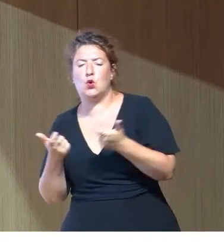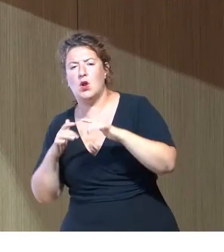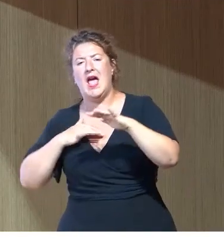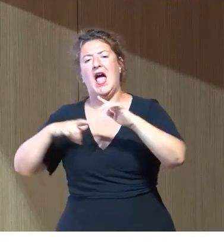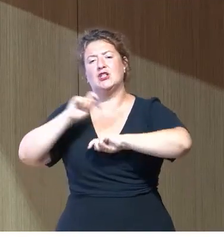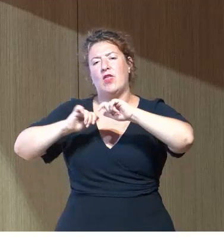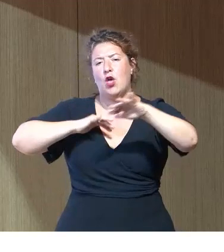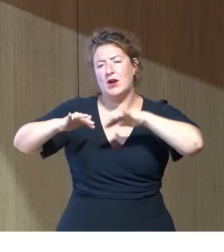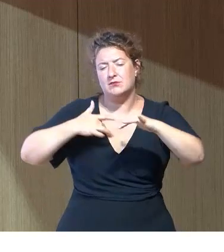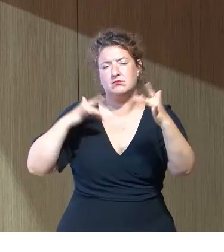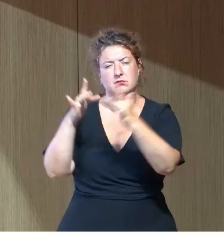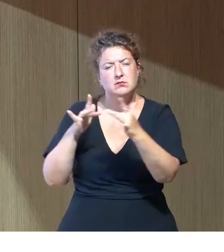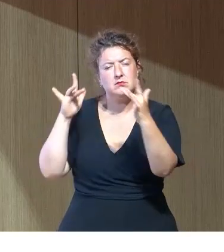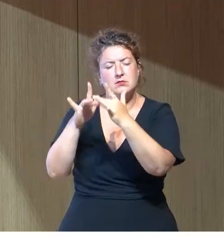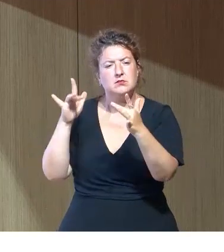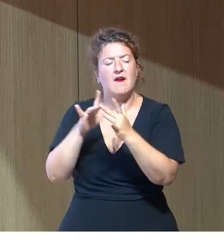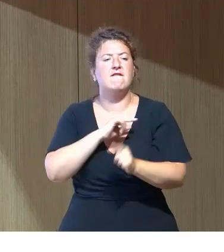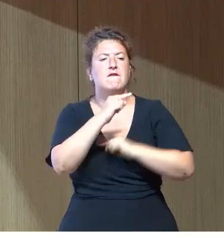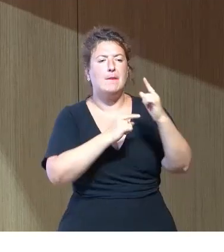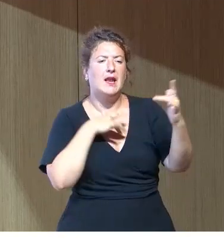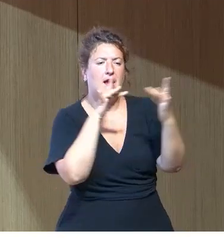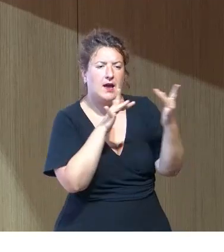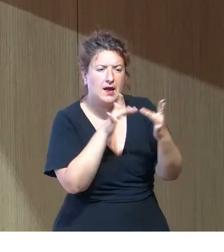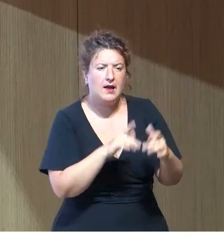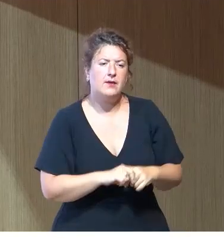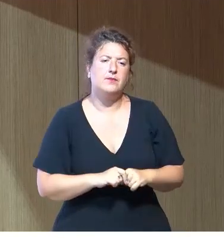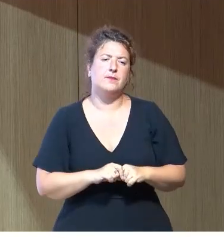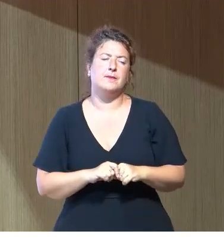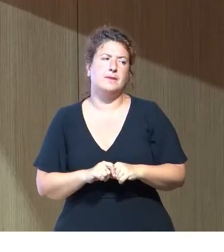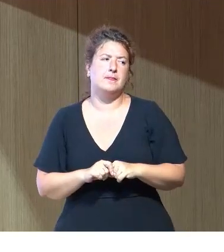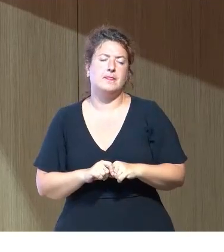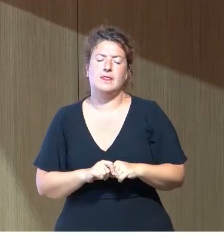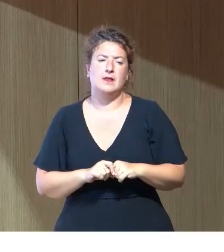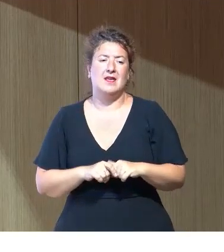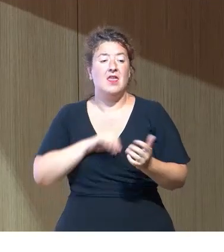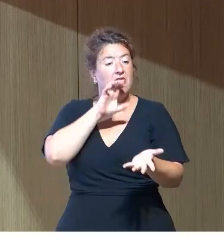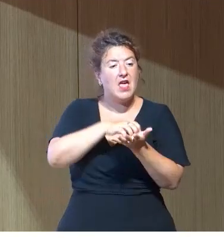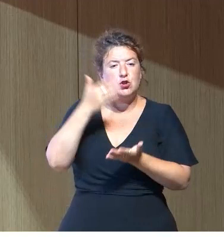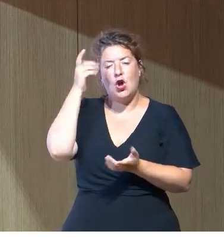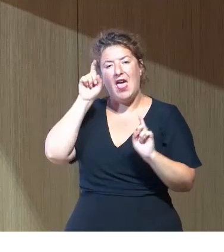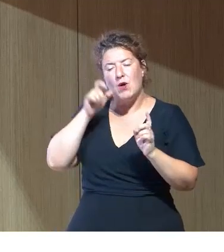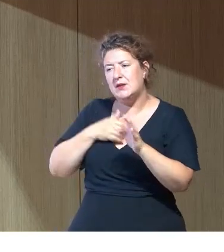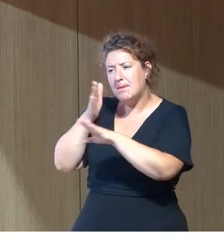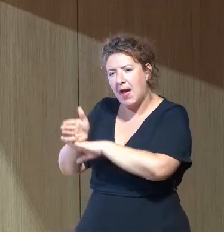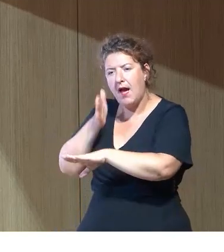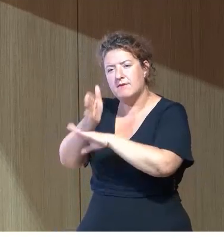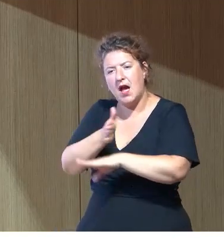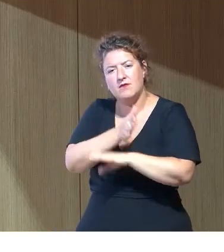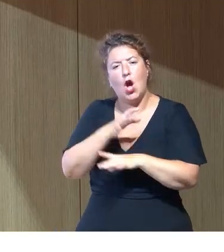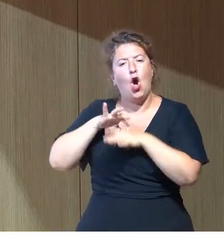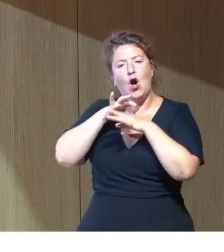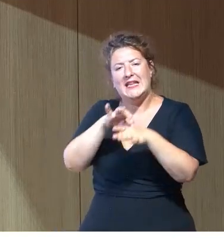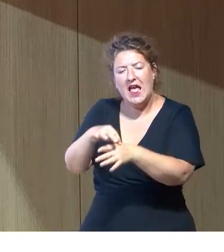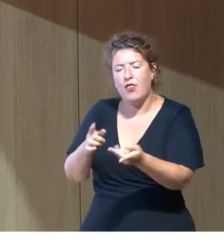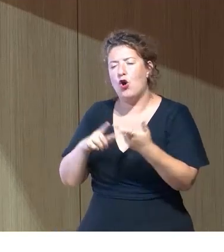asociativo ese trabajo con las familias el acercarnos a todos los centros educativos trabajar con los orientadores